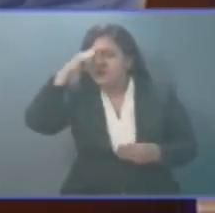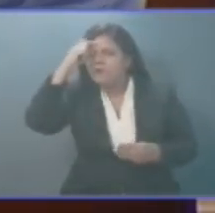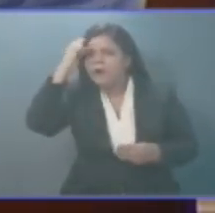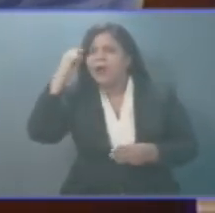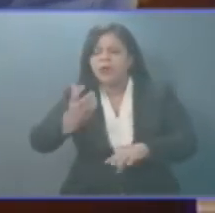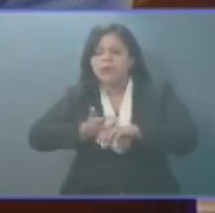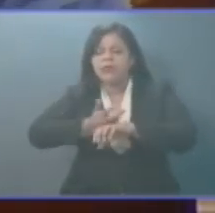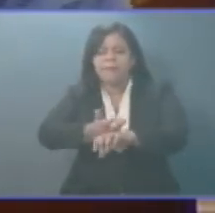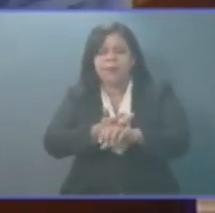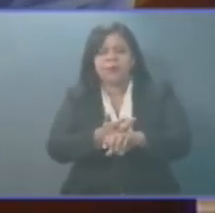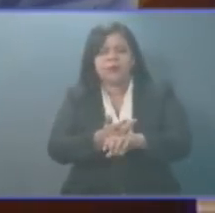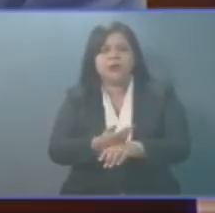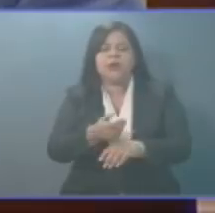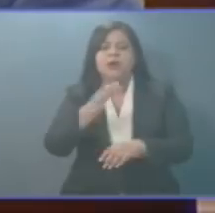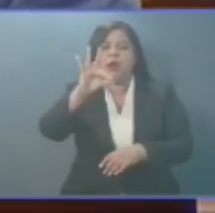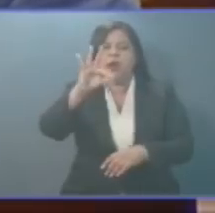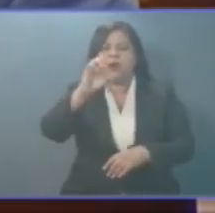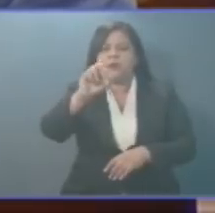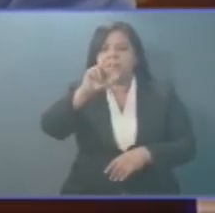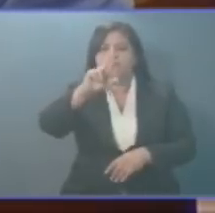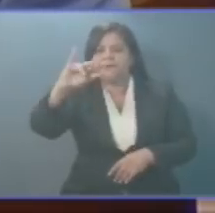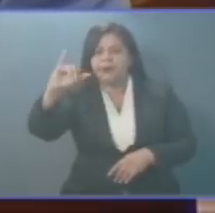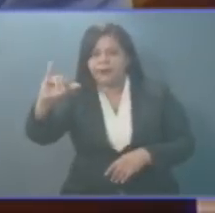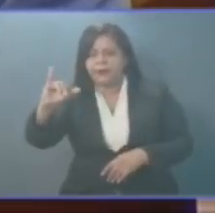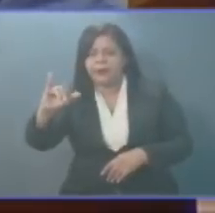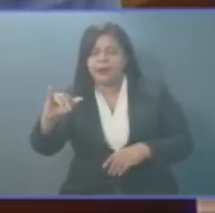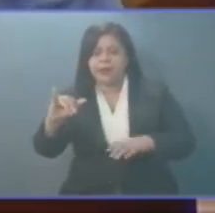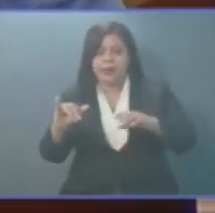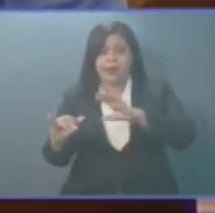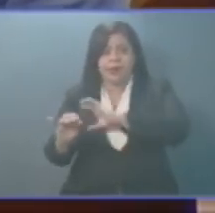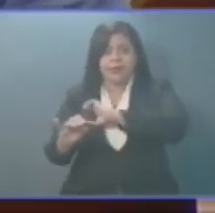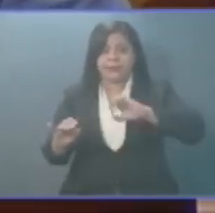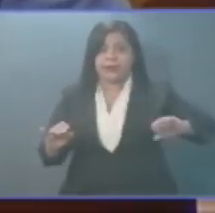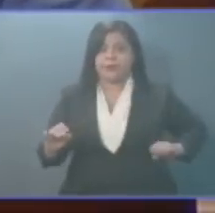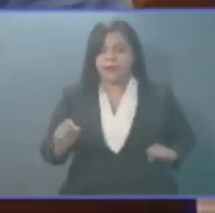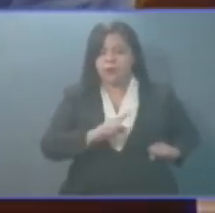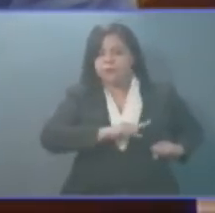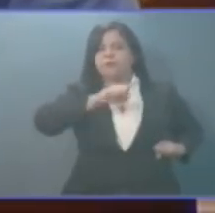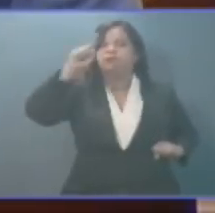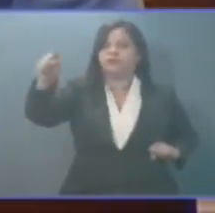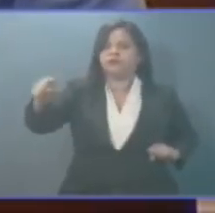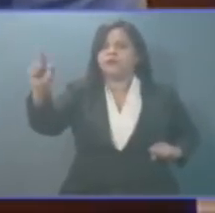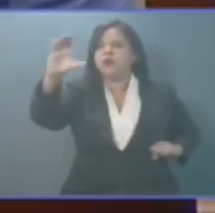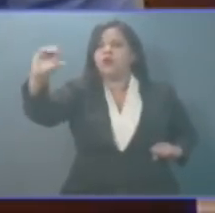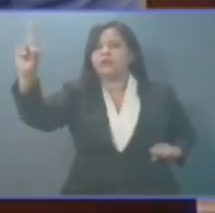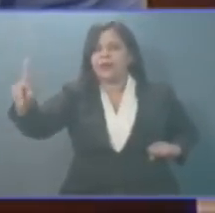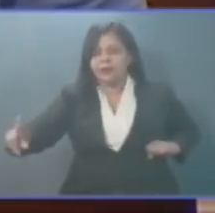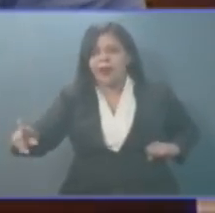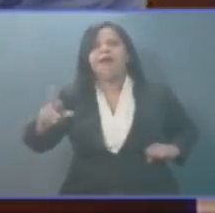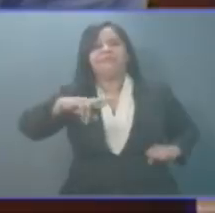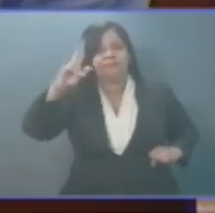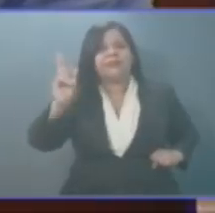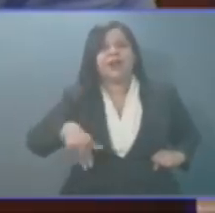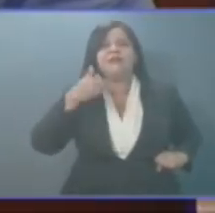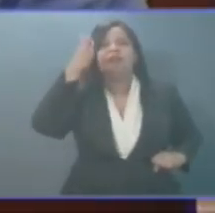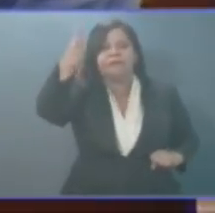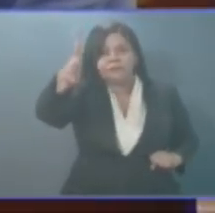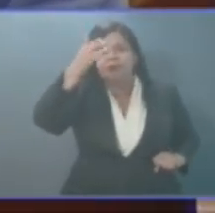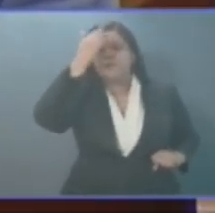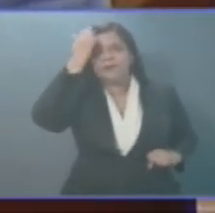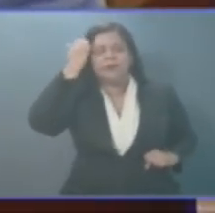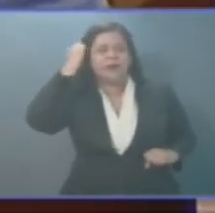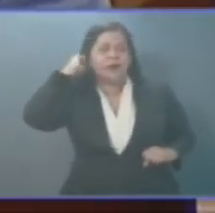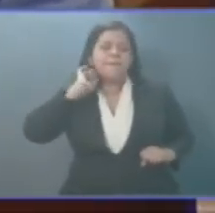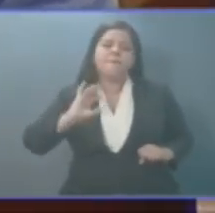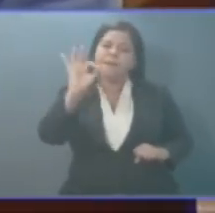Por eso es que el ferry entre El Salvador y Costa Rica será una realidad. Proyectos que mejorarán el turismo y